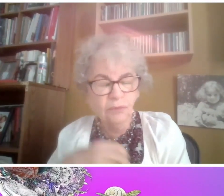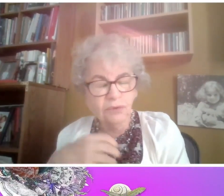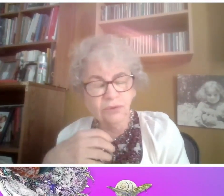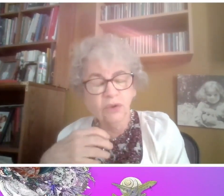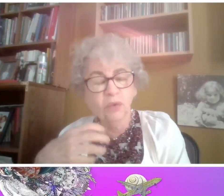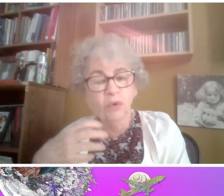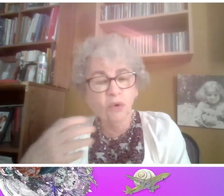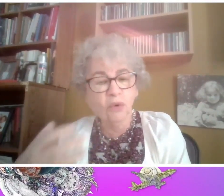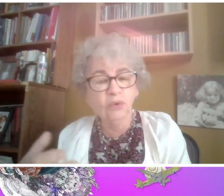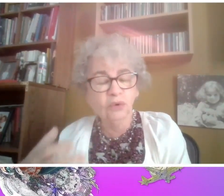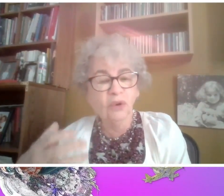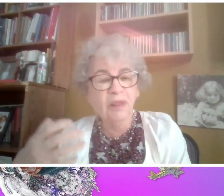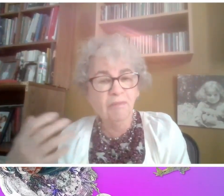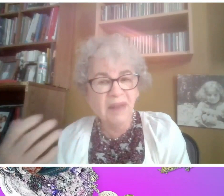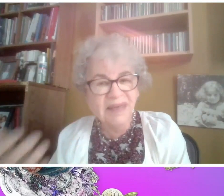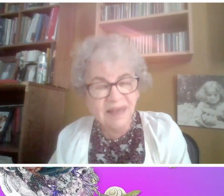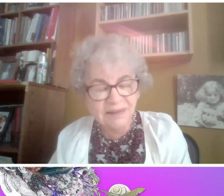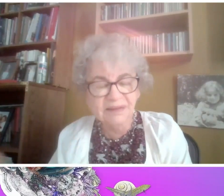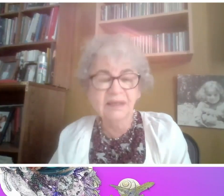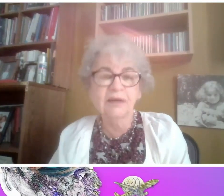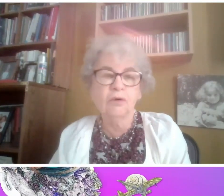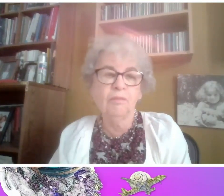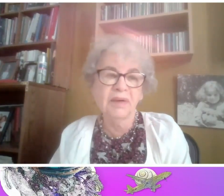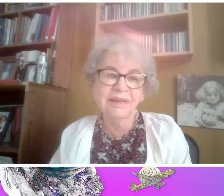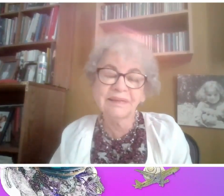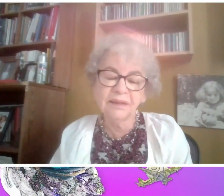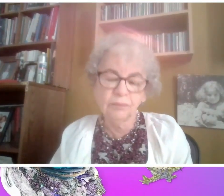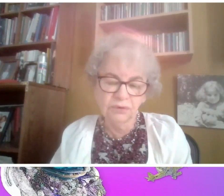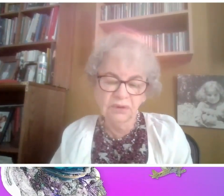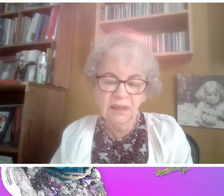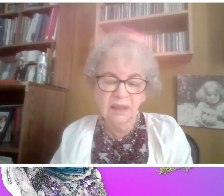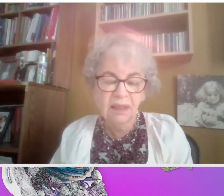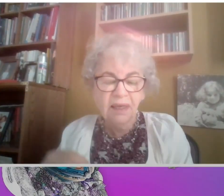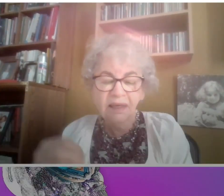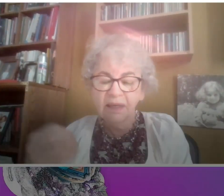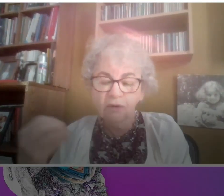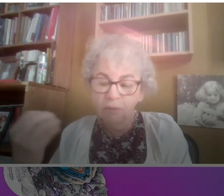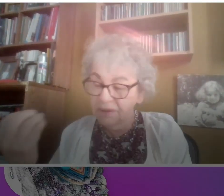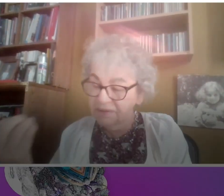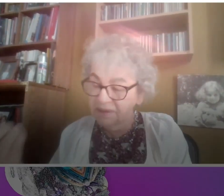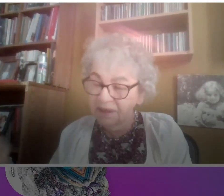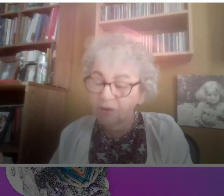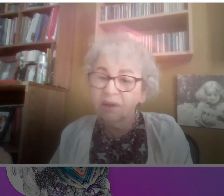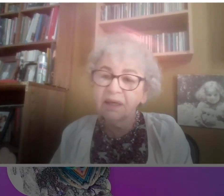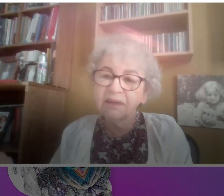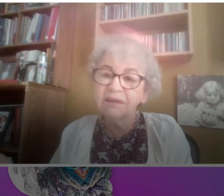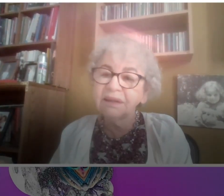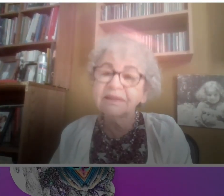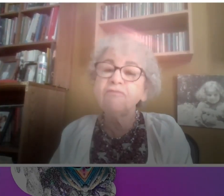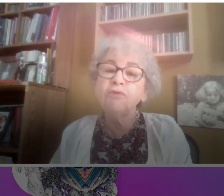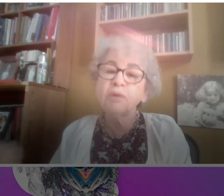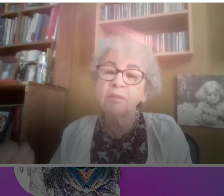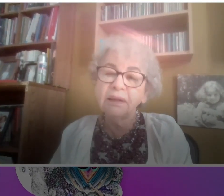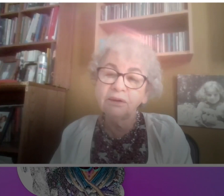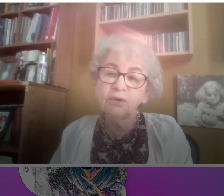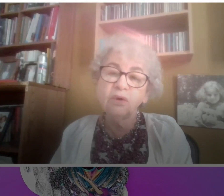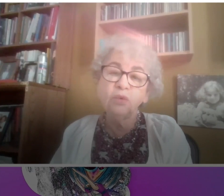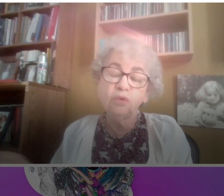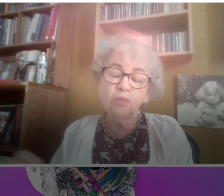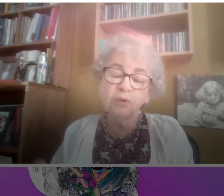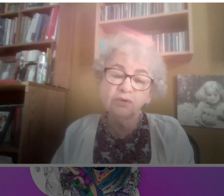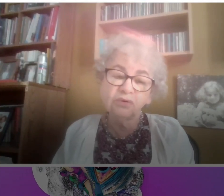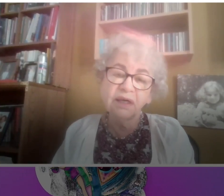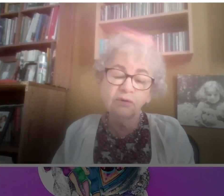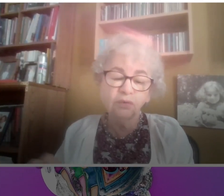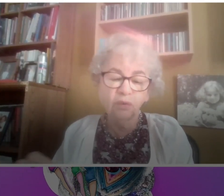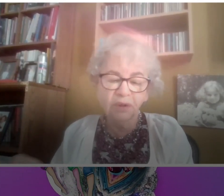nosotras tenemos un conjunto de experiencias que compartimos y, como decía yo delante,